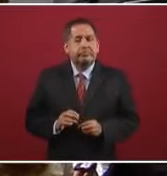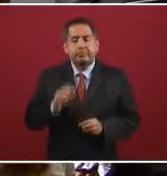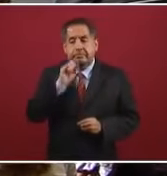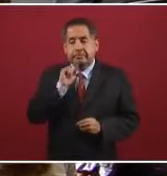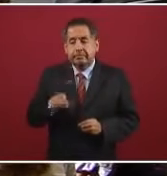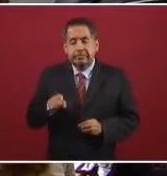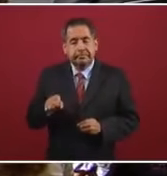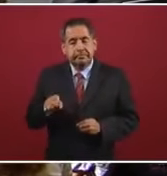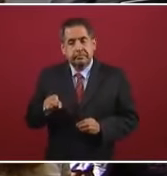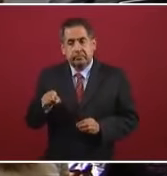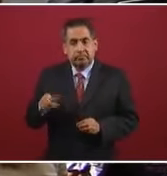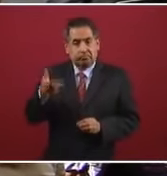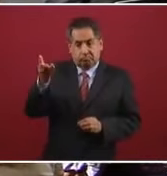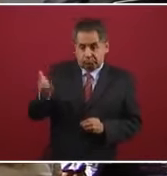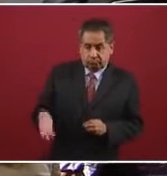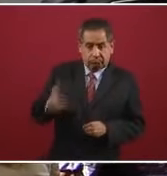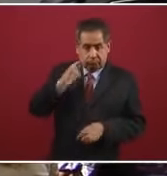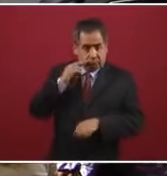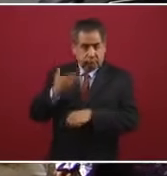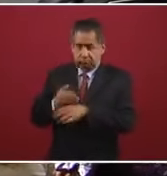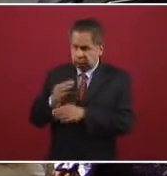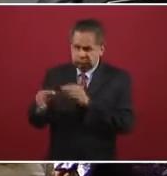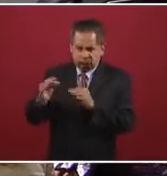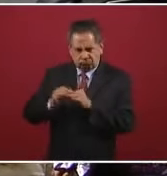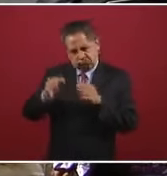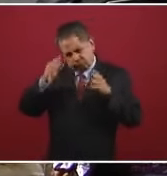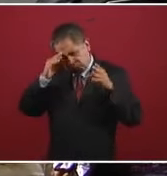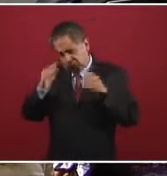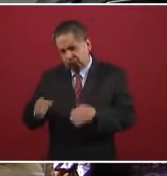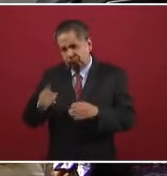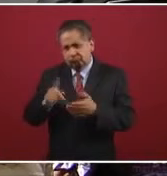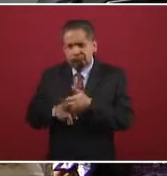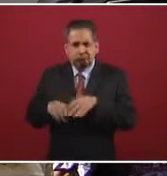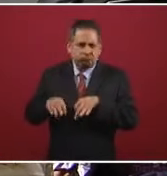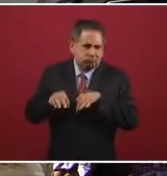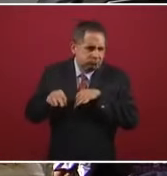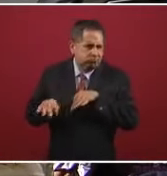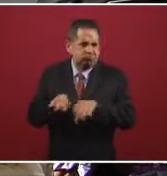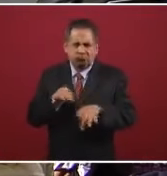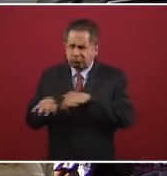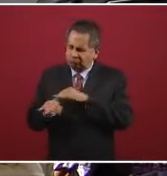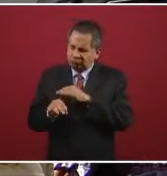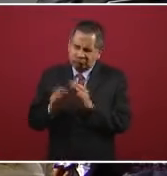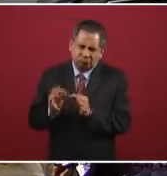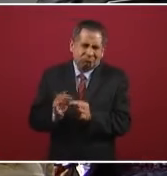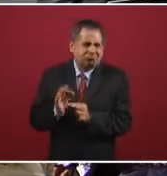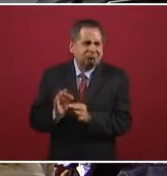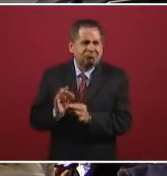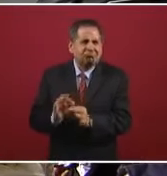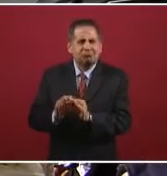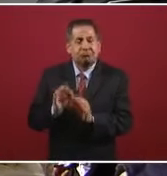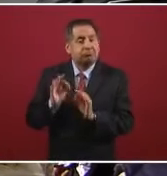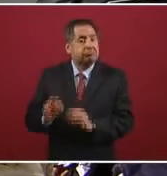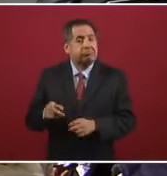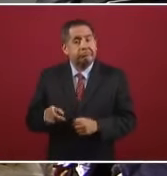además un hombre responsable, dedicado, trabajador,